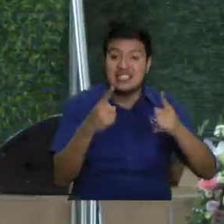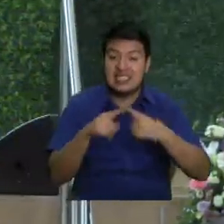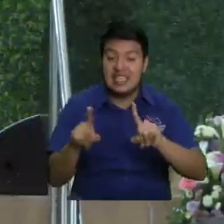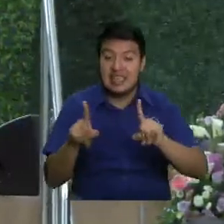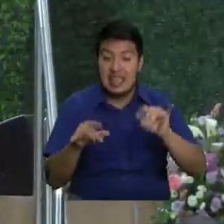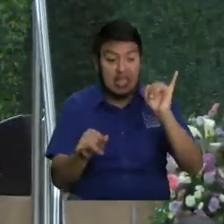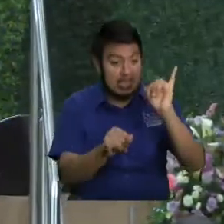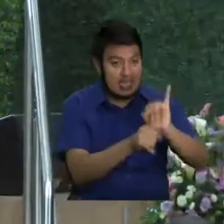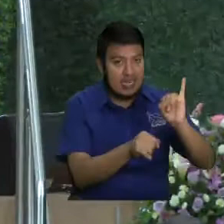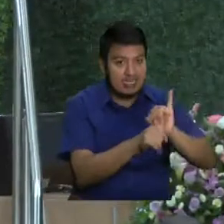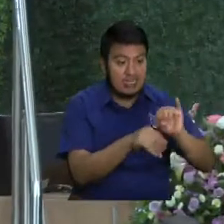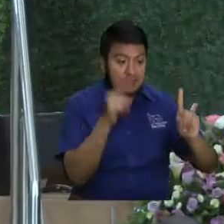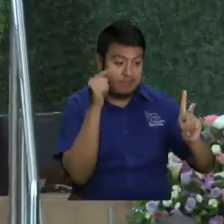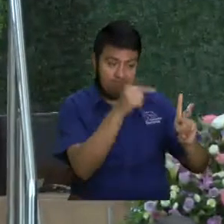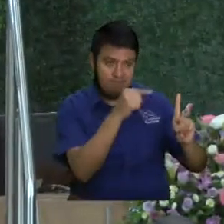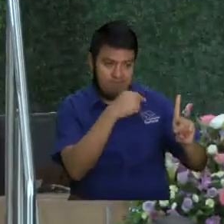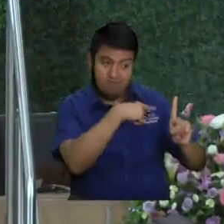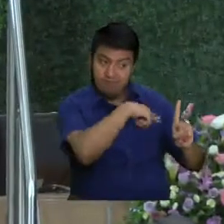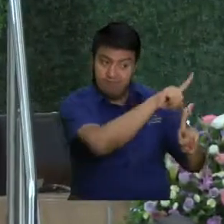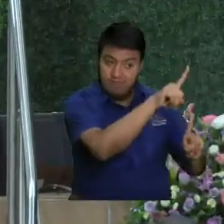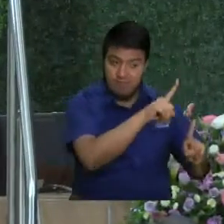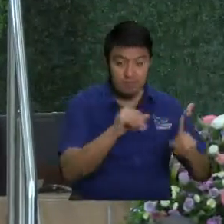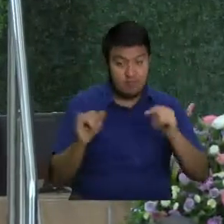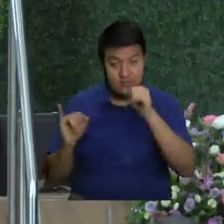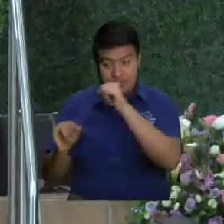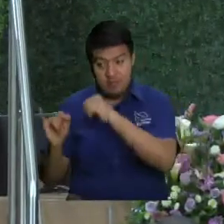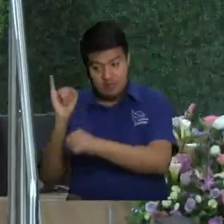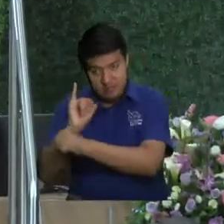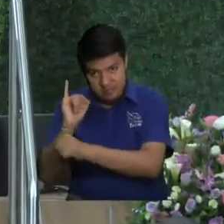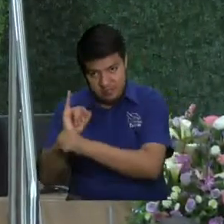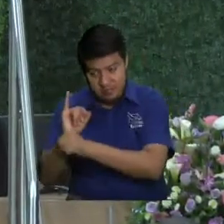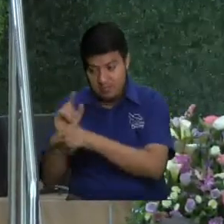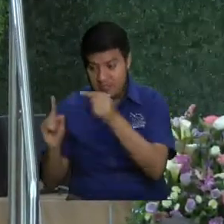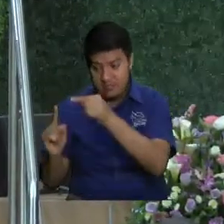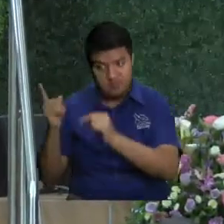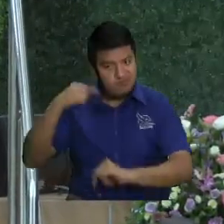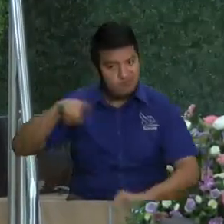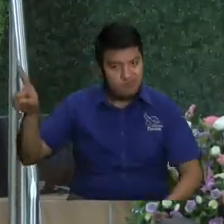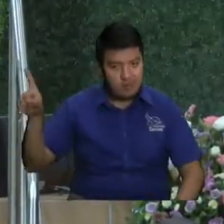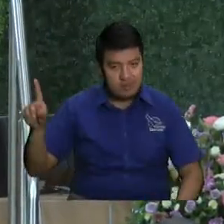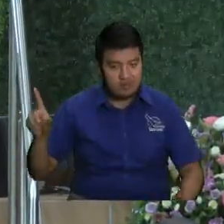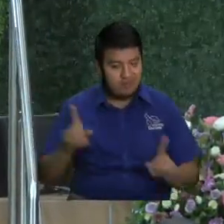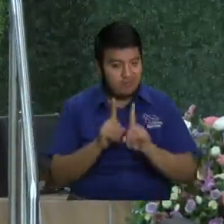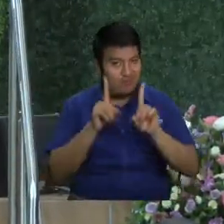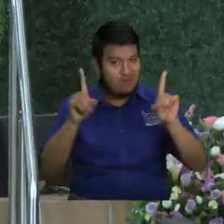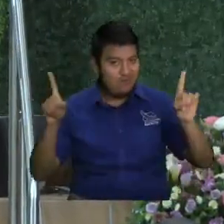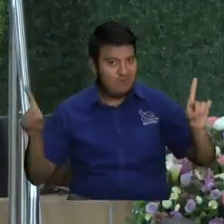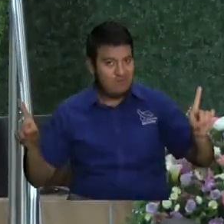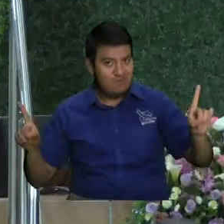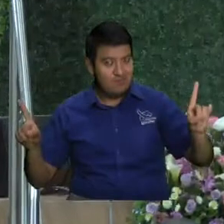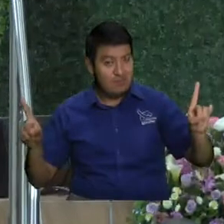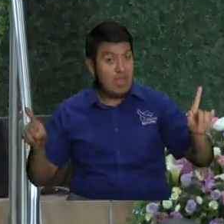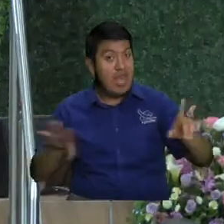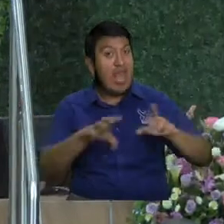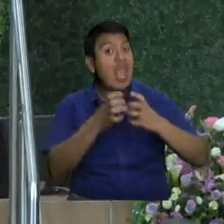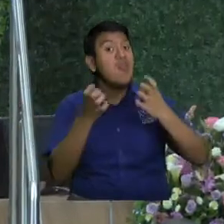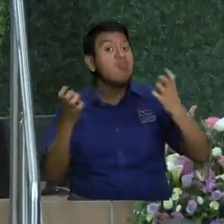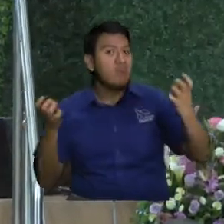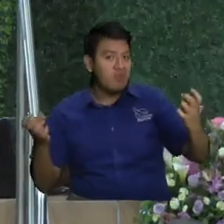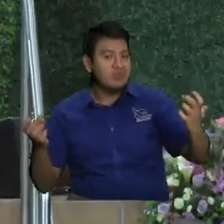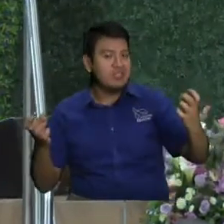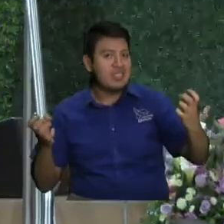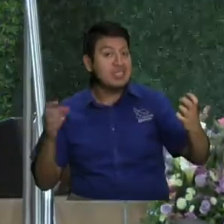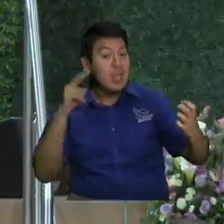Entonces el mandamiento implícito es, no lo hagas, no lo hagas. Es un mandamiento del Espíritu Santo,